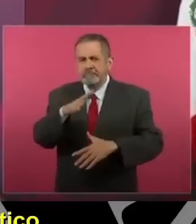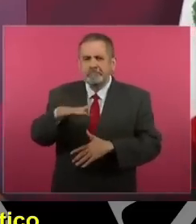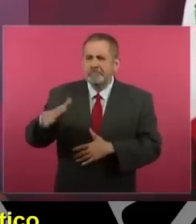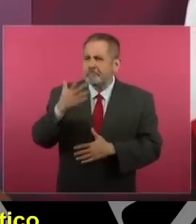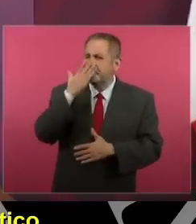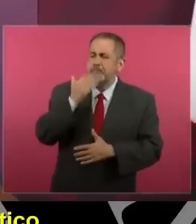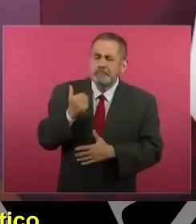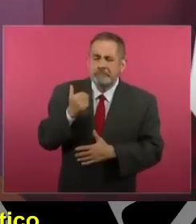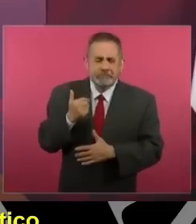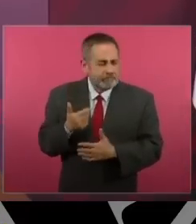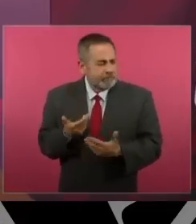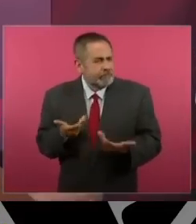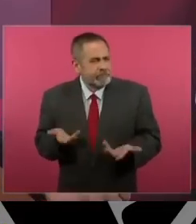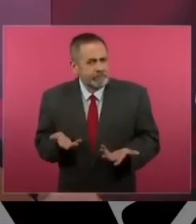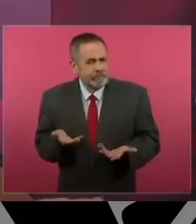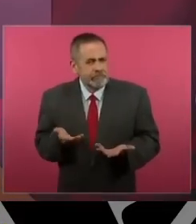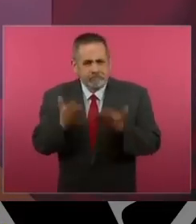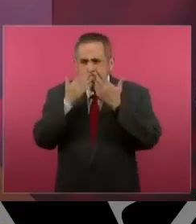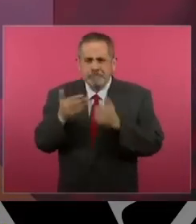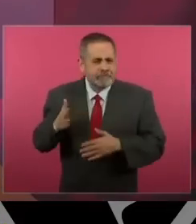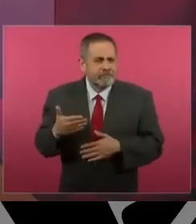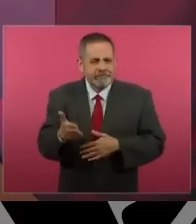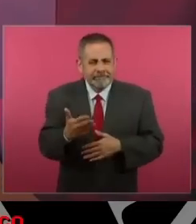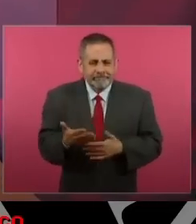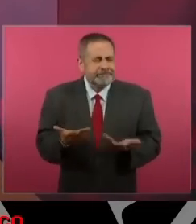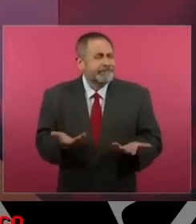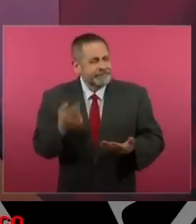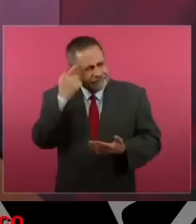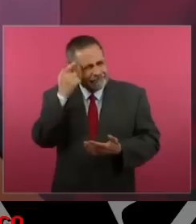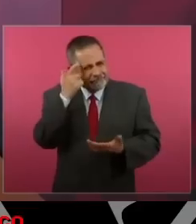mares no hay pescado